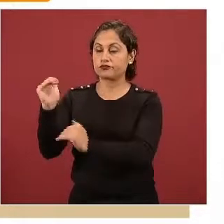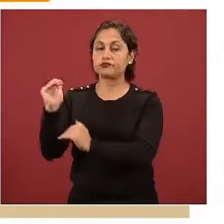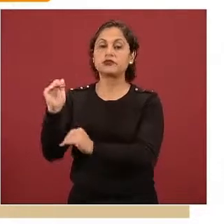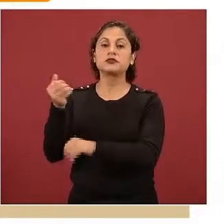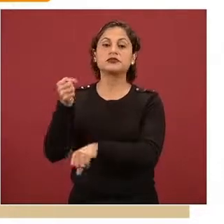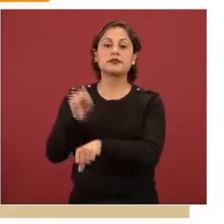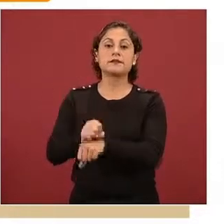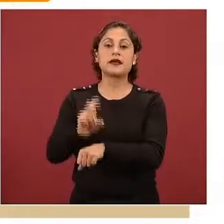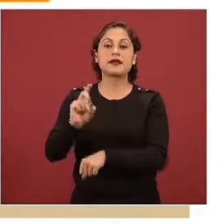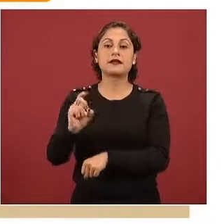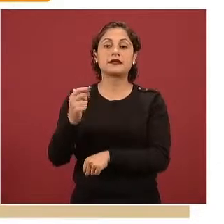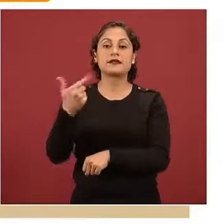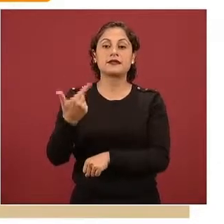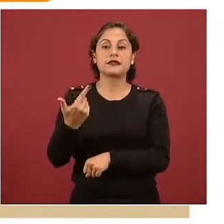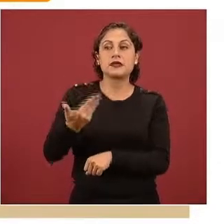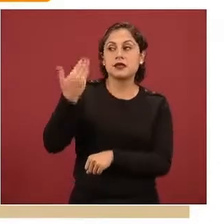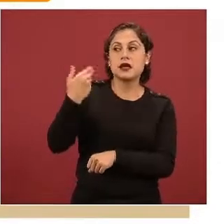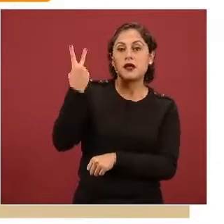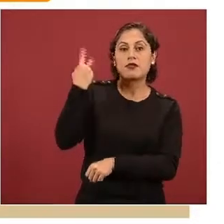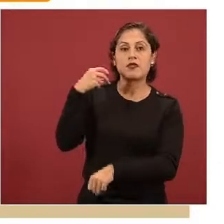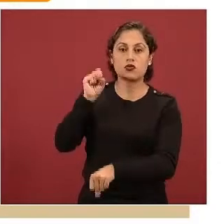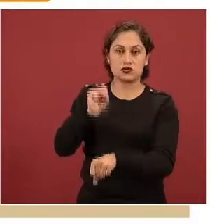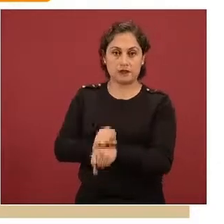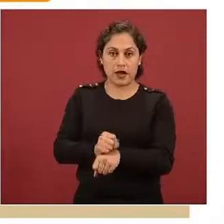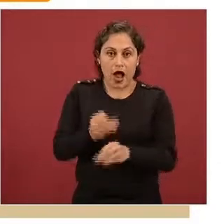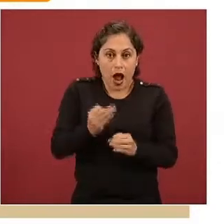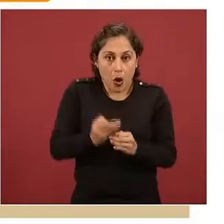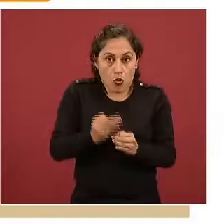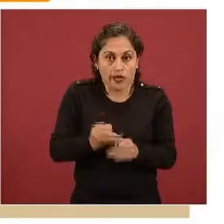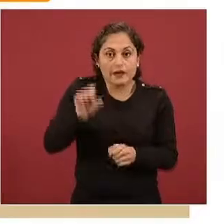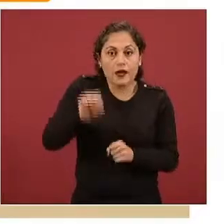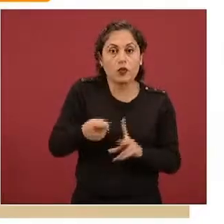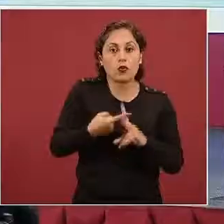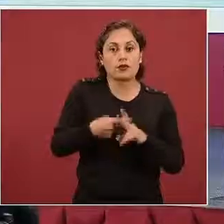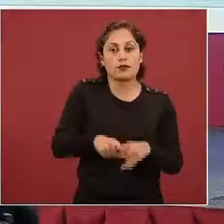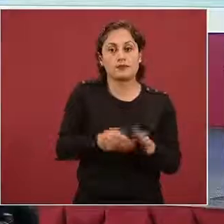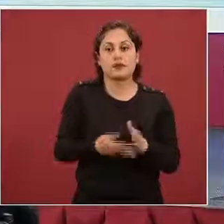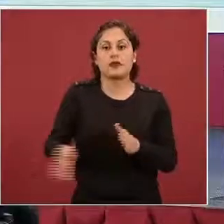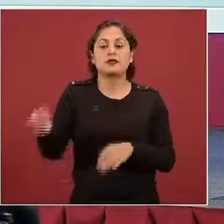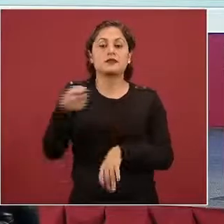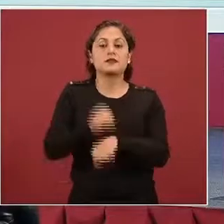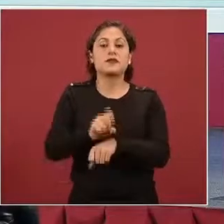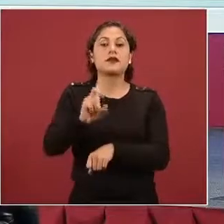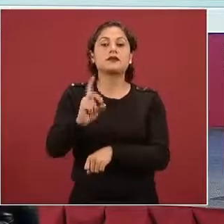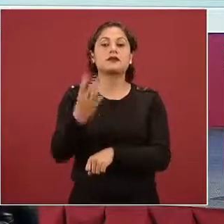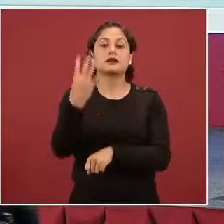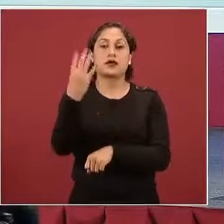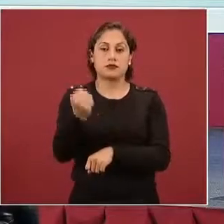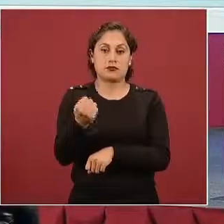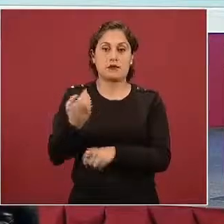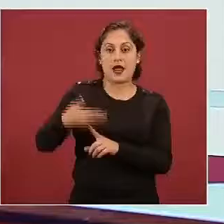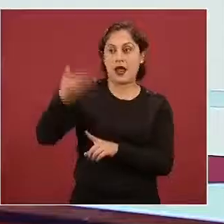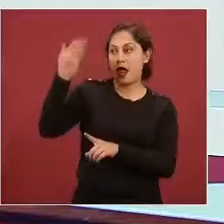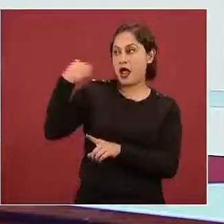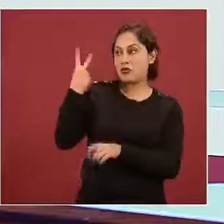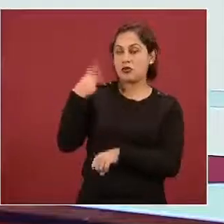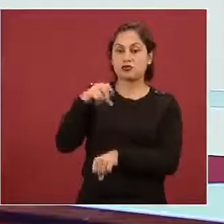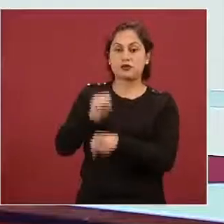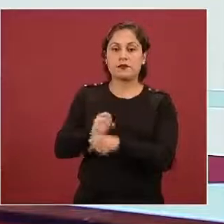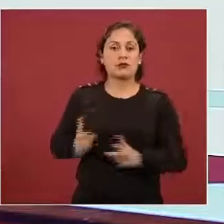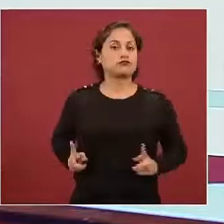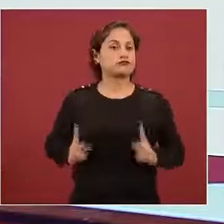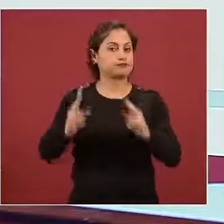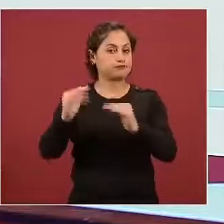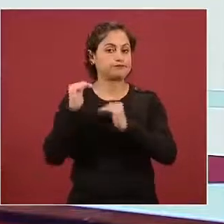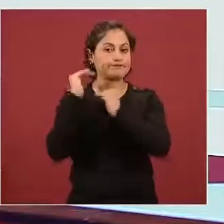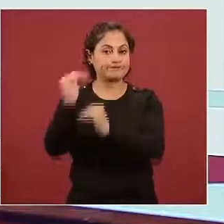2 semanas. En este momento estamos en la semana 39, hoy empieza la semana 39 del año, y aquí cortamos la información, como